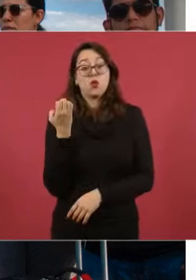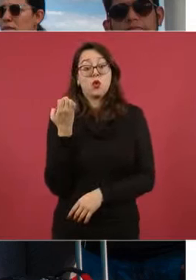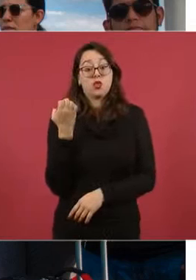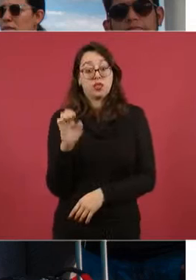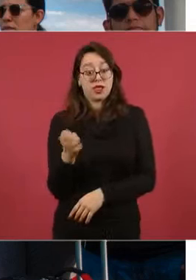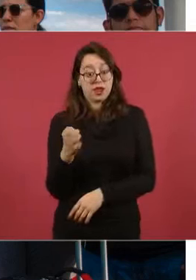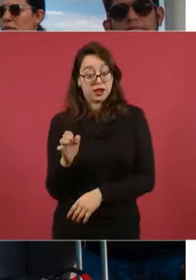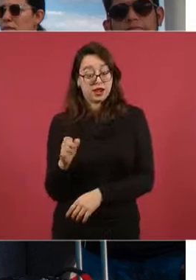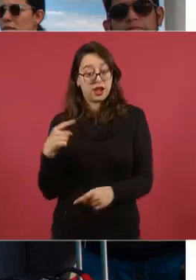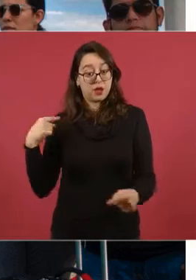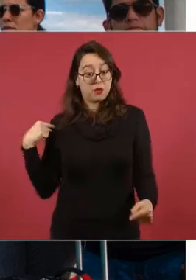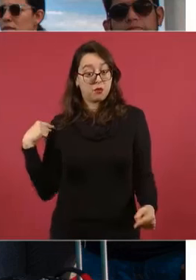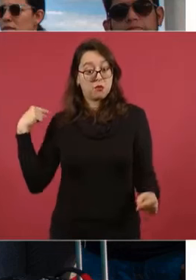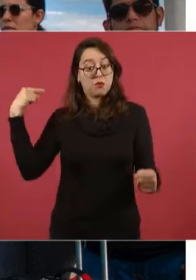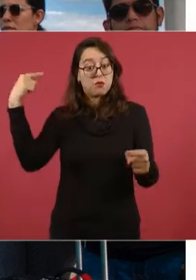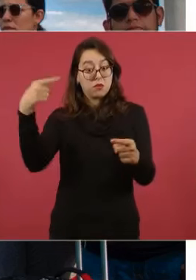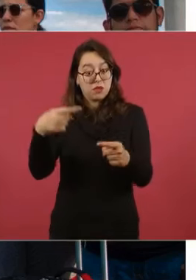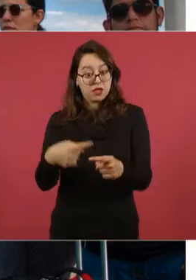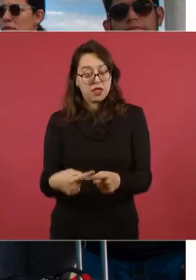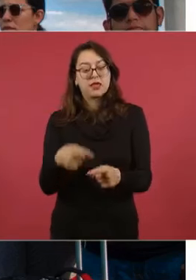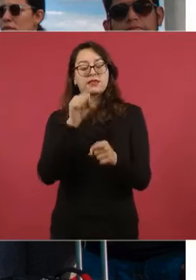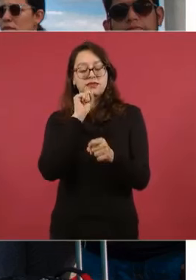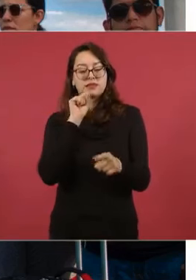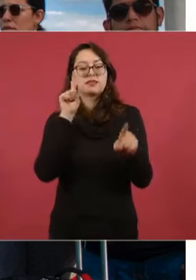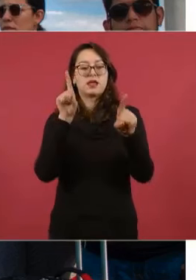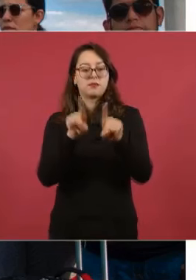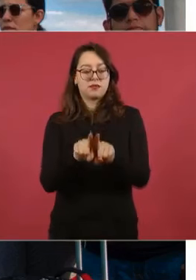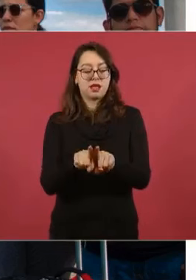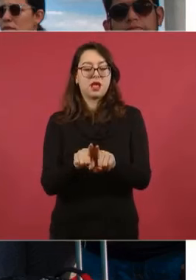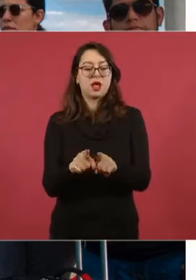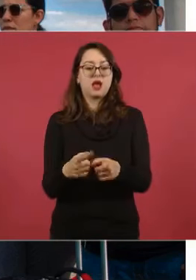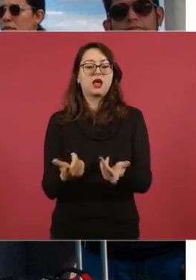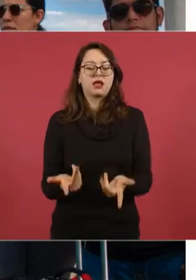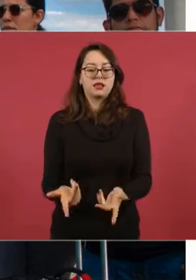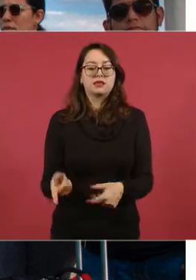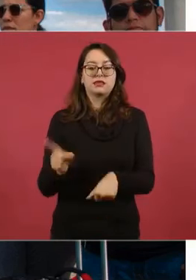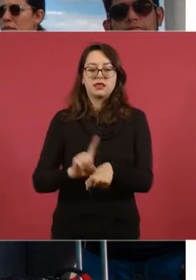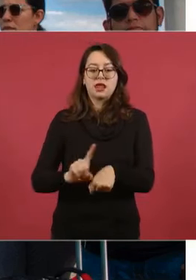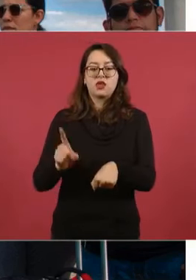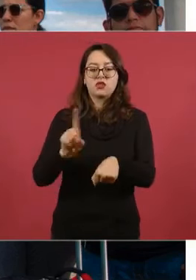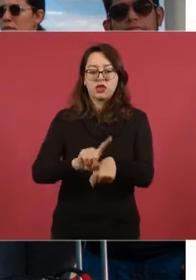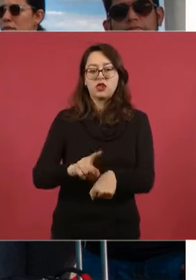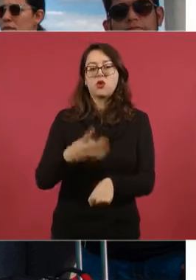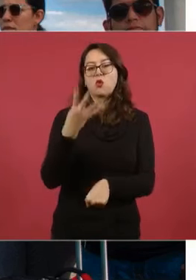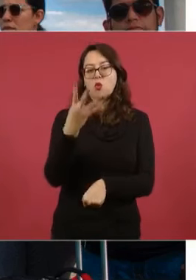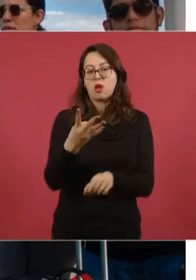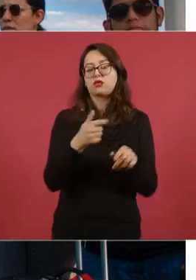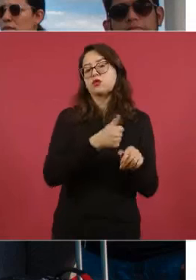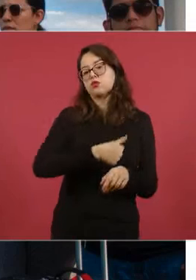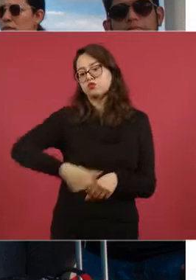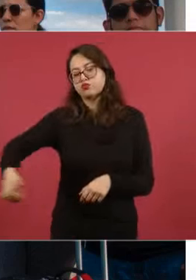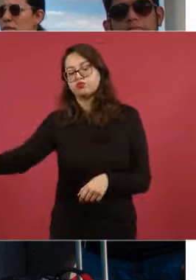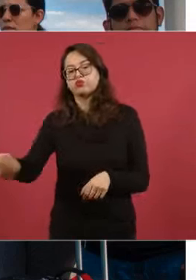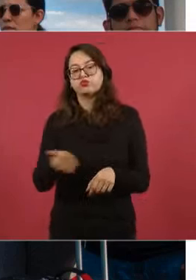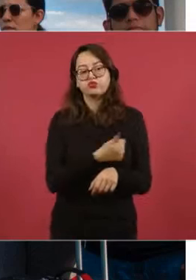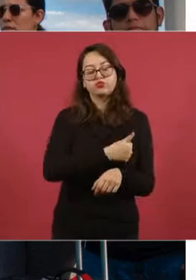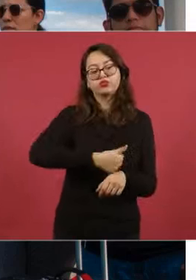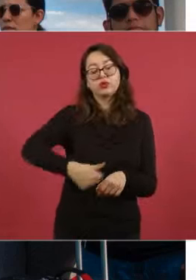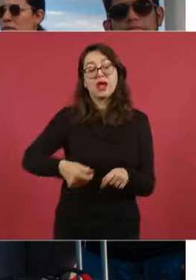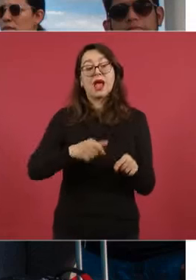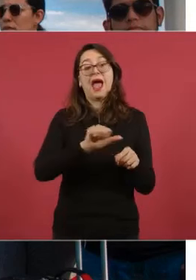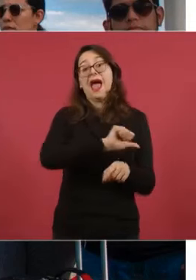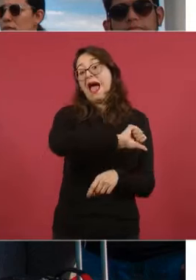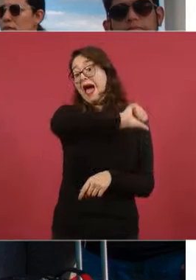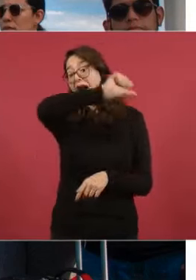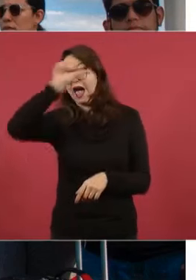inclusive estamos circulando también con cuatro servicios comerciales por día y ampliando la ruta hasta Palenque. De tal